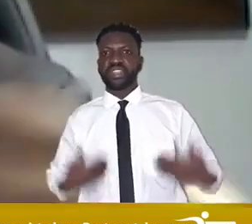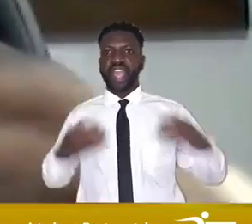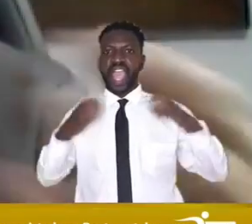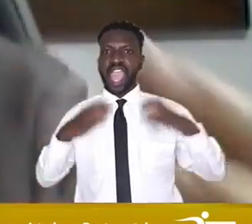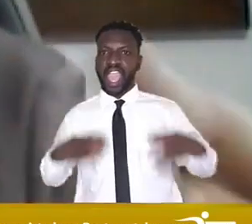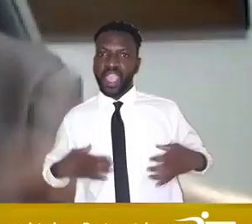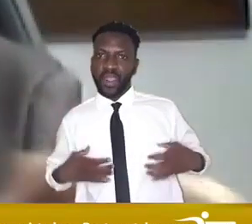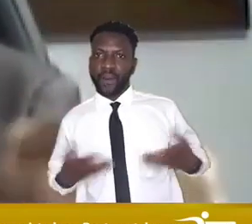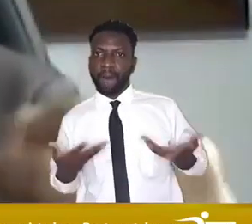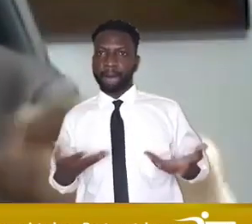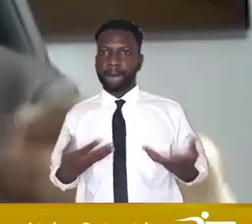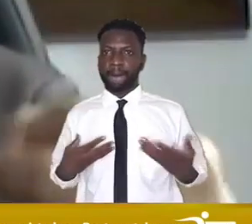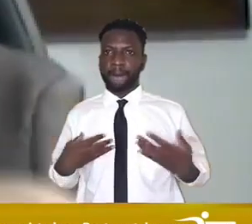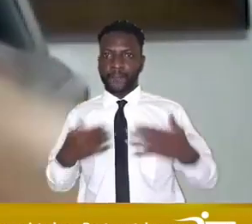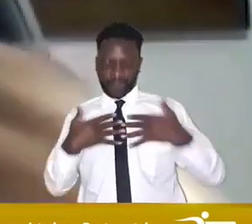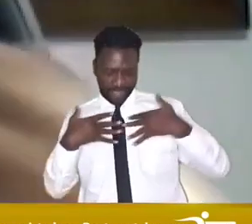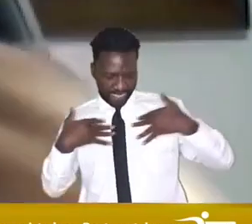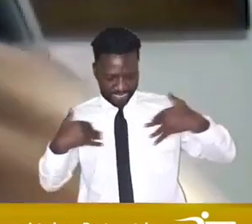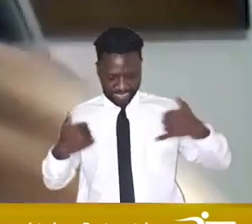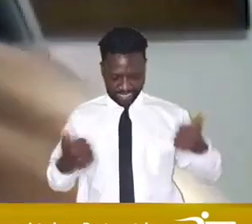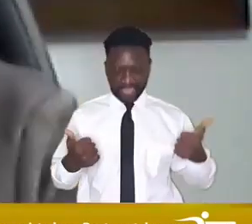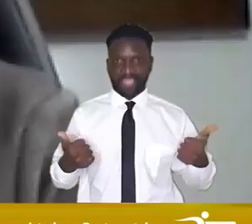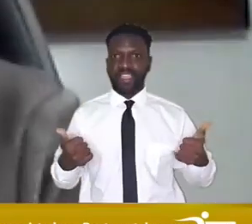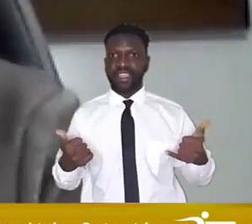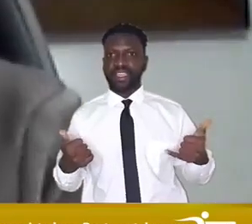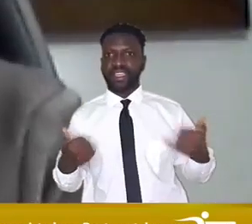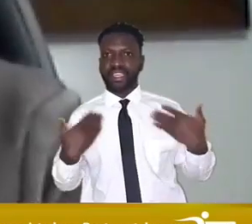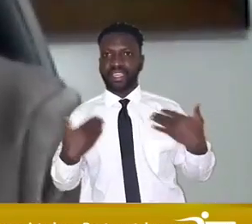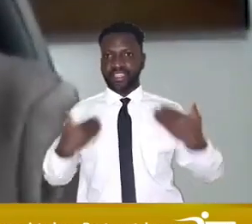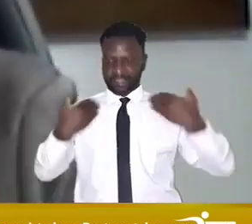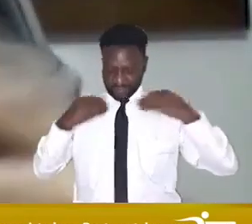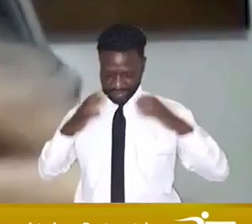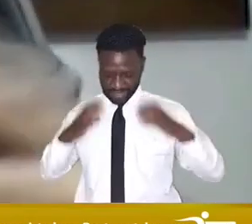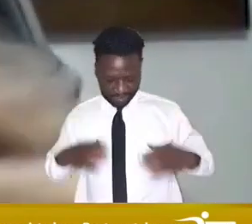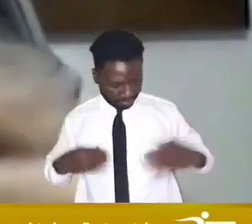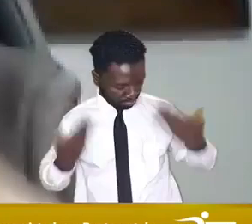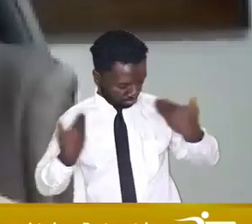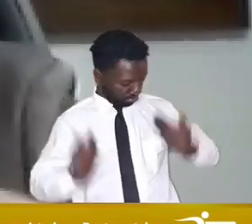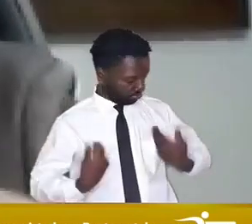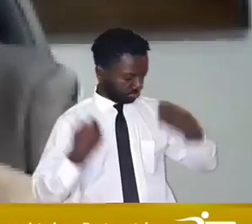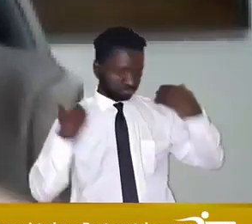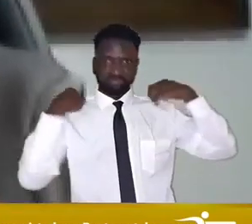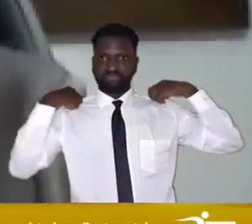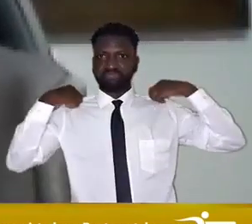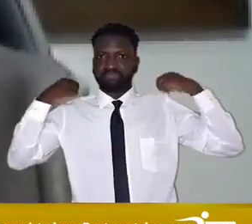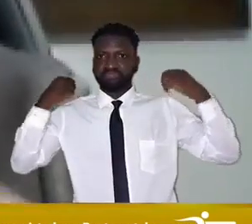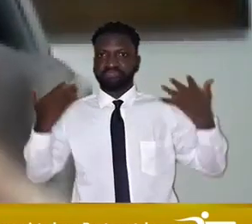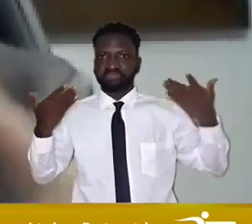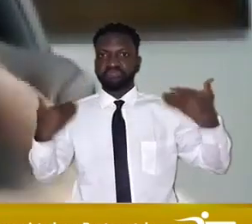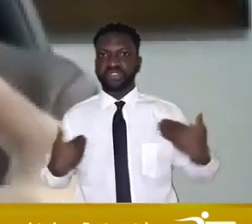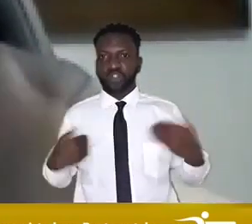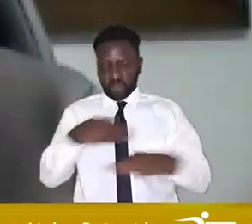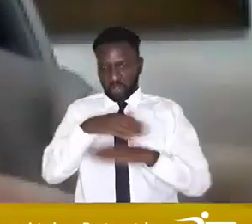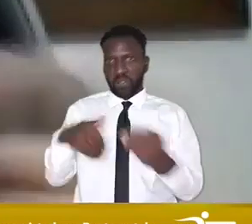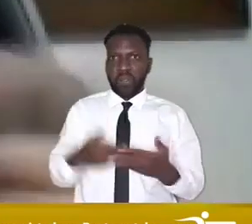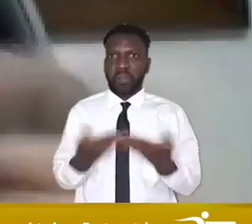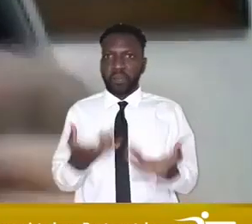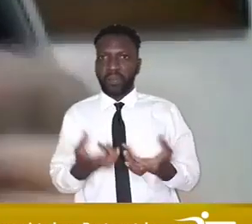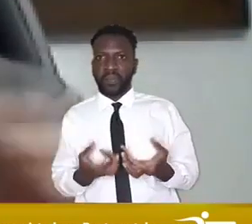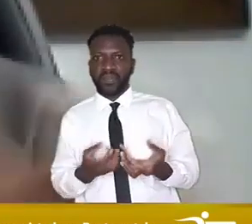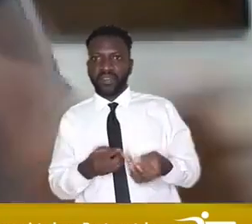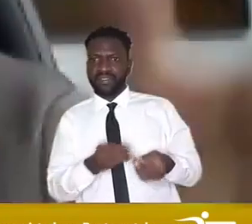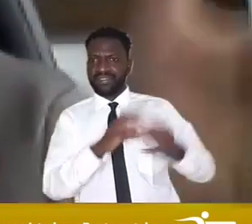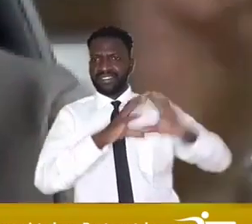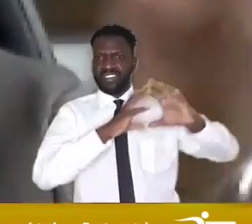salud corporal, a la presentación corporal. Todo eso son cosas malezas que están